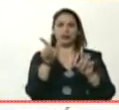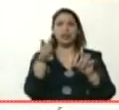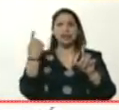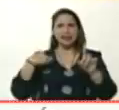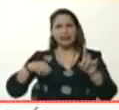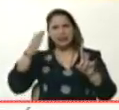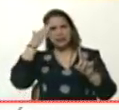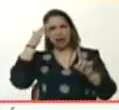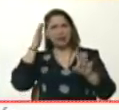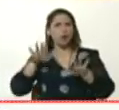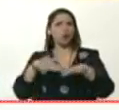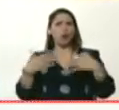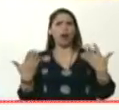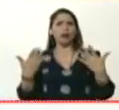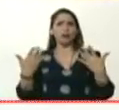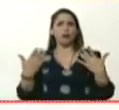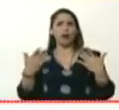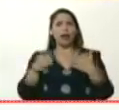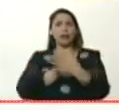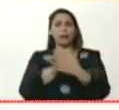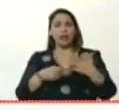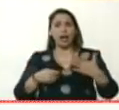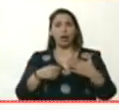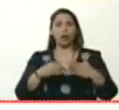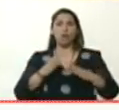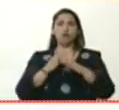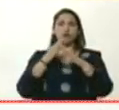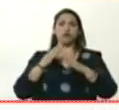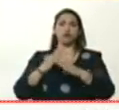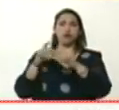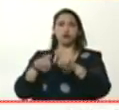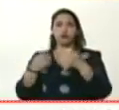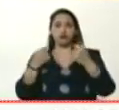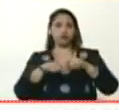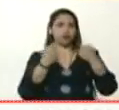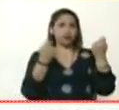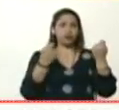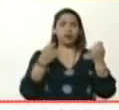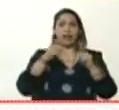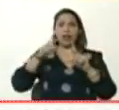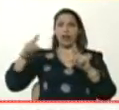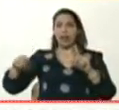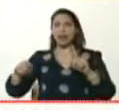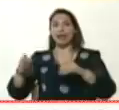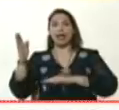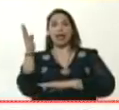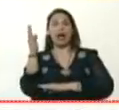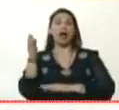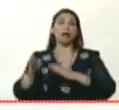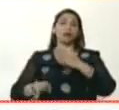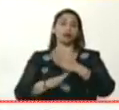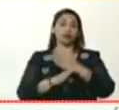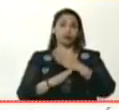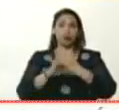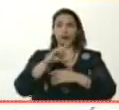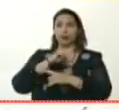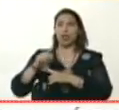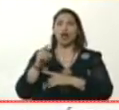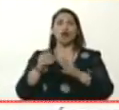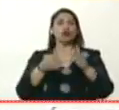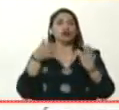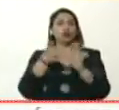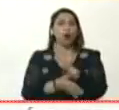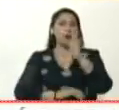serán eliminados los cortes eléctricos en los estados, pues aquí en Lara aún persisten las denuncias sobre el incremento de los